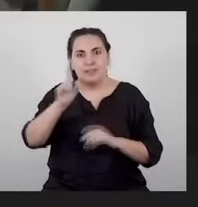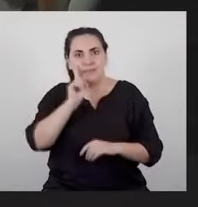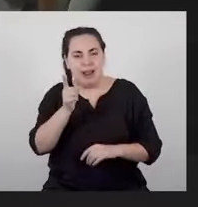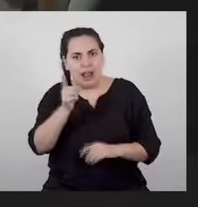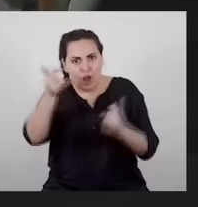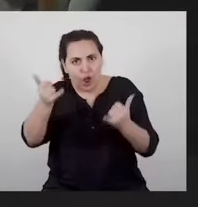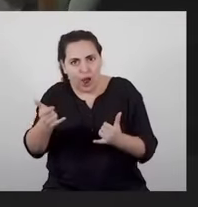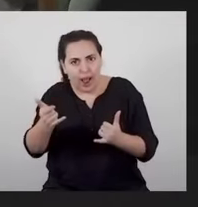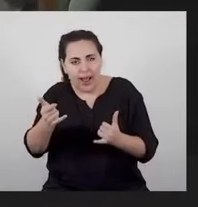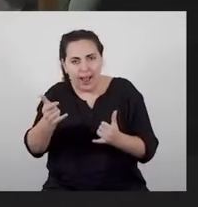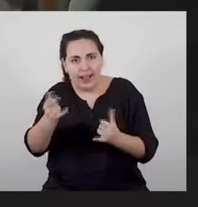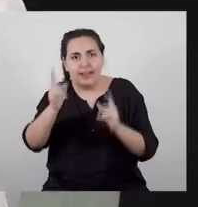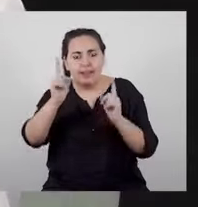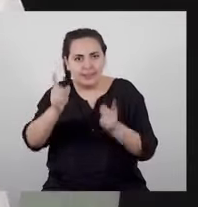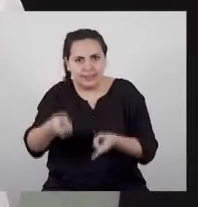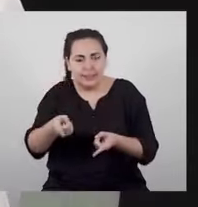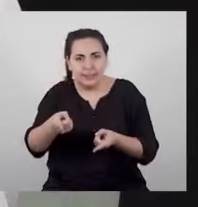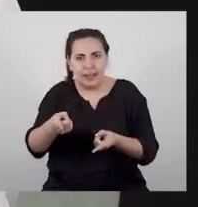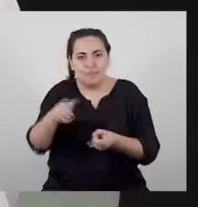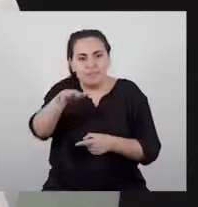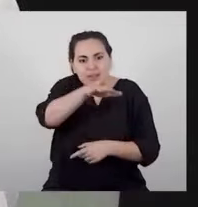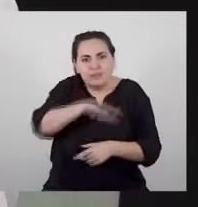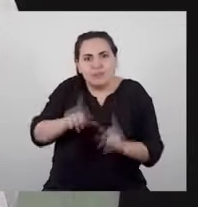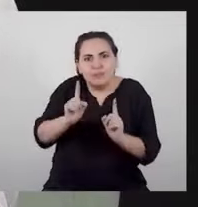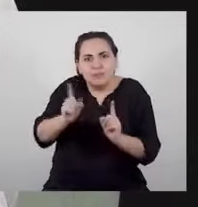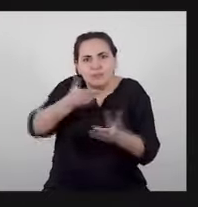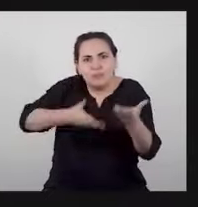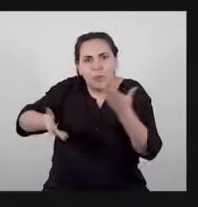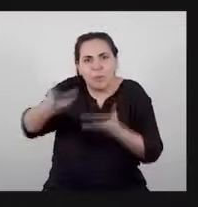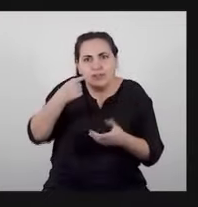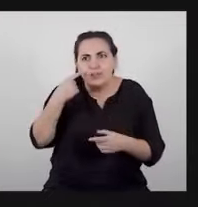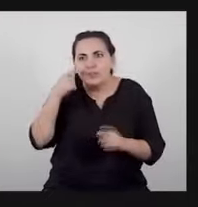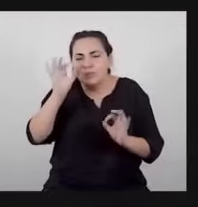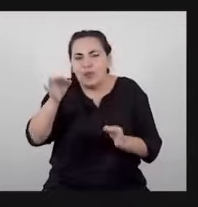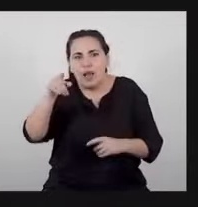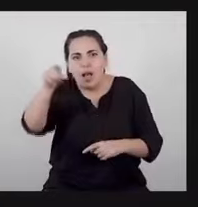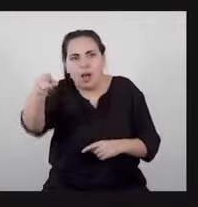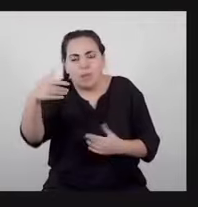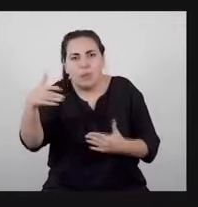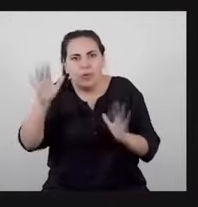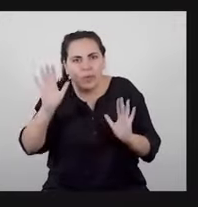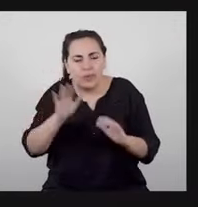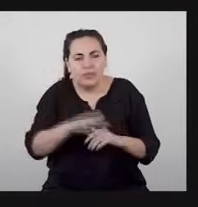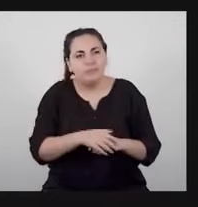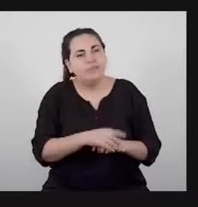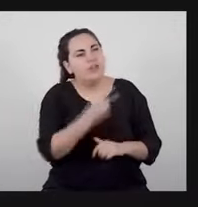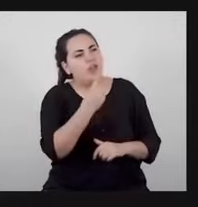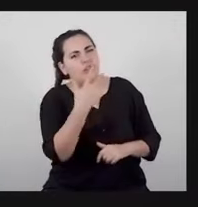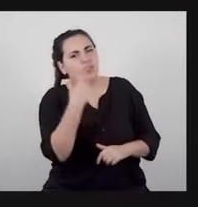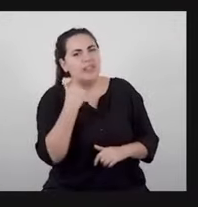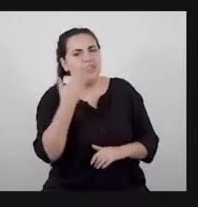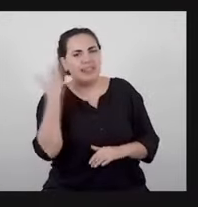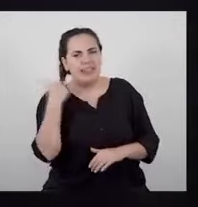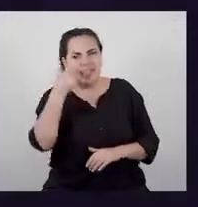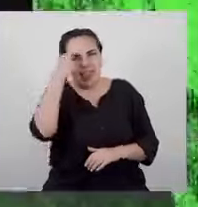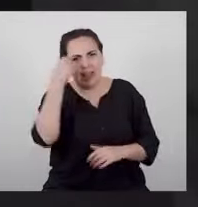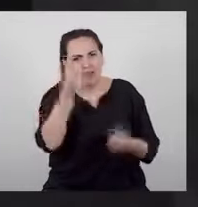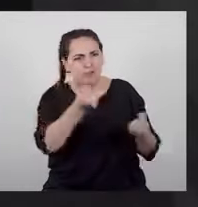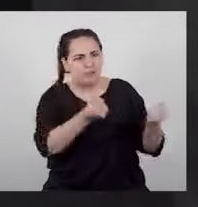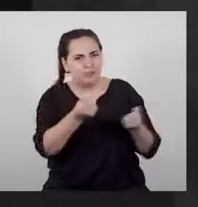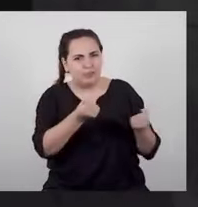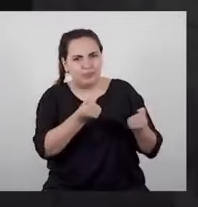riesgo, sino a quien también está en ese espacio en ese momento. Hace dos o tres días, unos días, hubo un colectivero que chocó